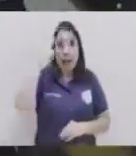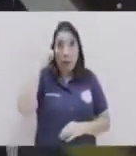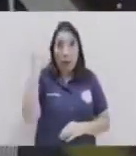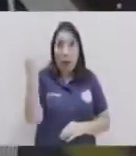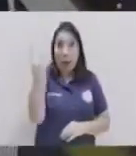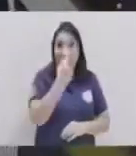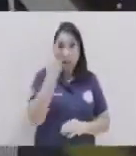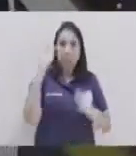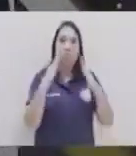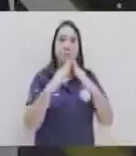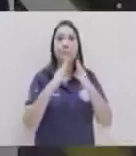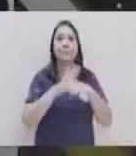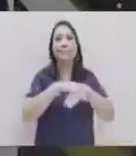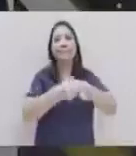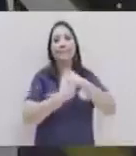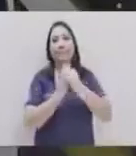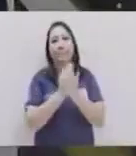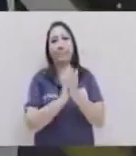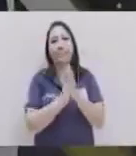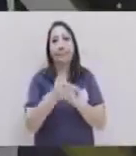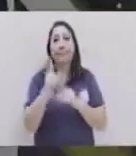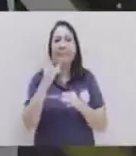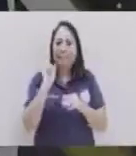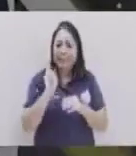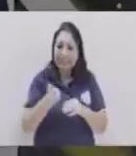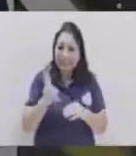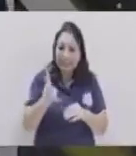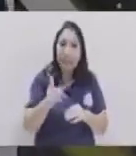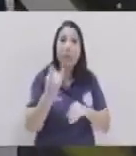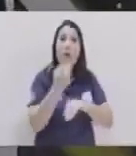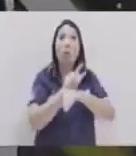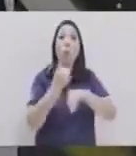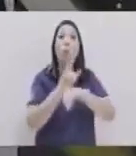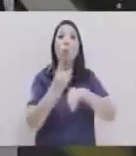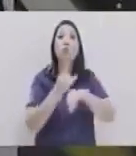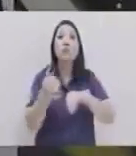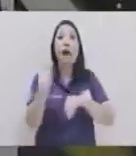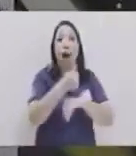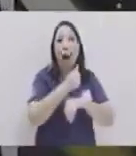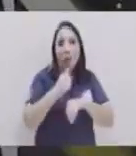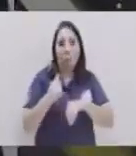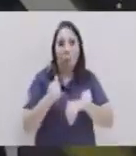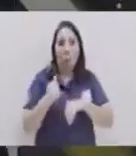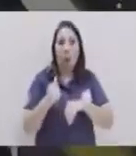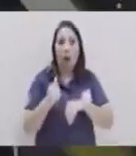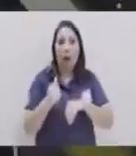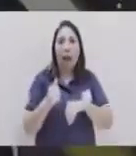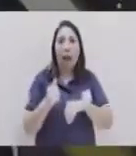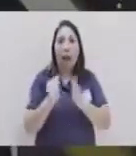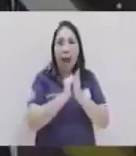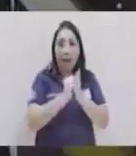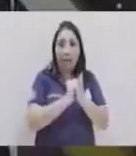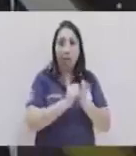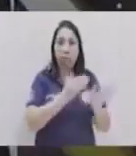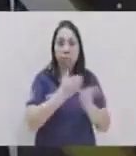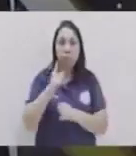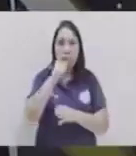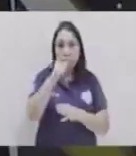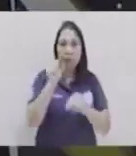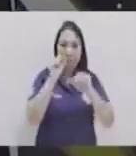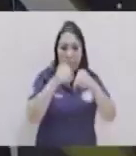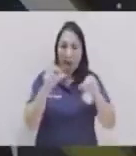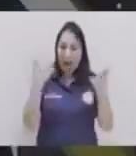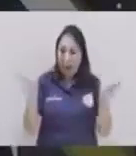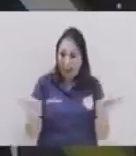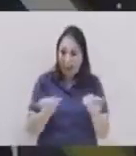Recuerden a todos en casa lavarse muy bien las manos, hacerlo constantemente y utilizar bastante agua y jabón. Marielos, ¿usted podría darnos